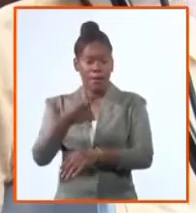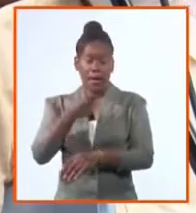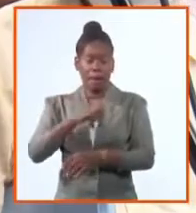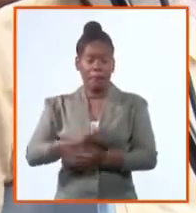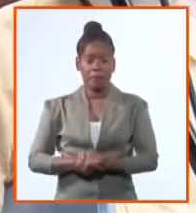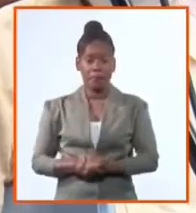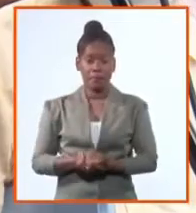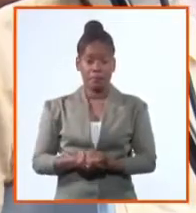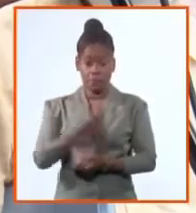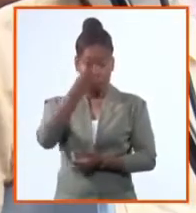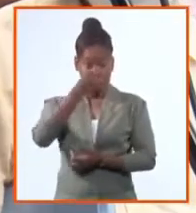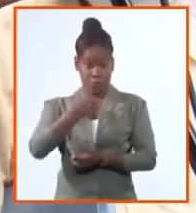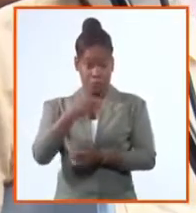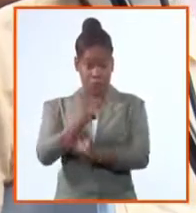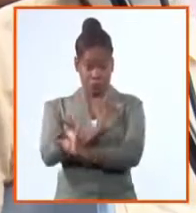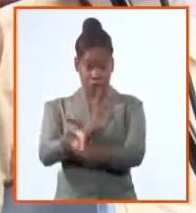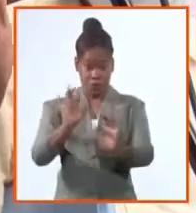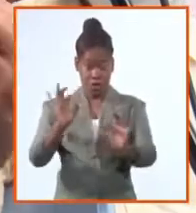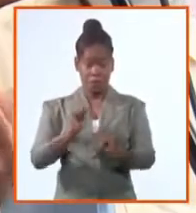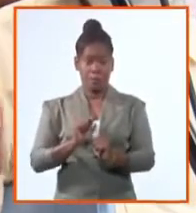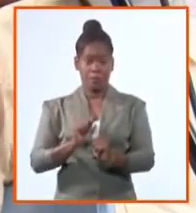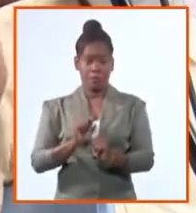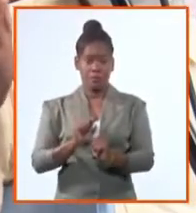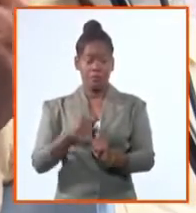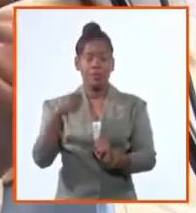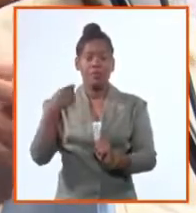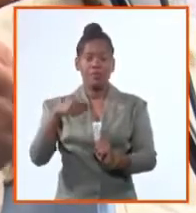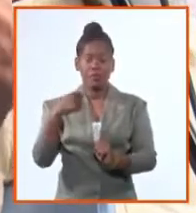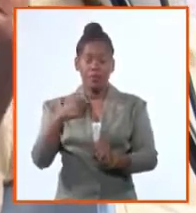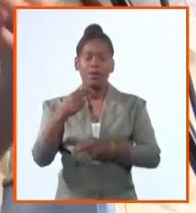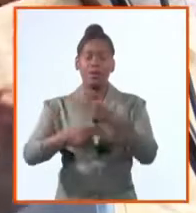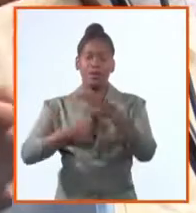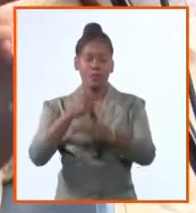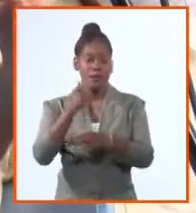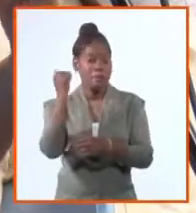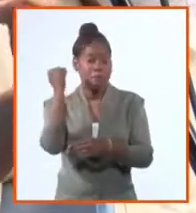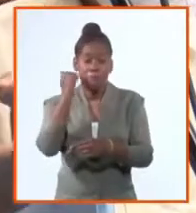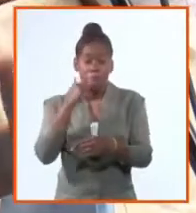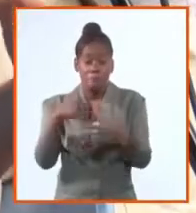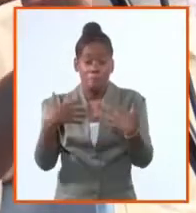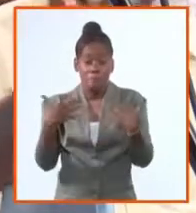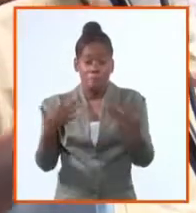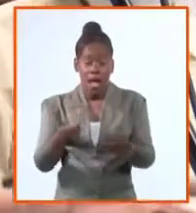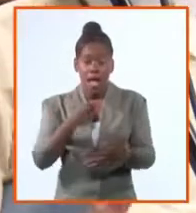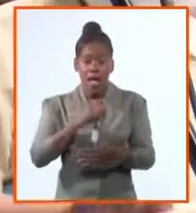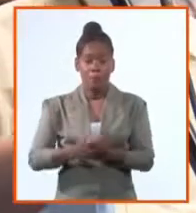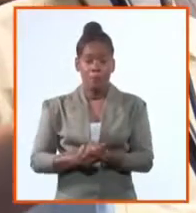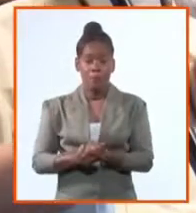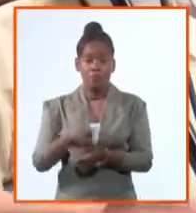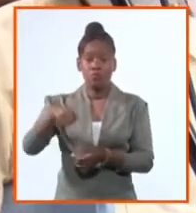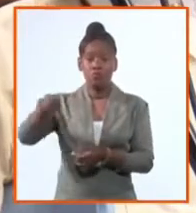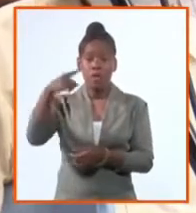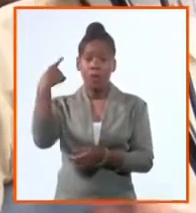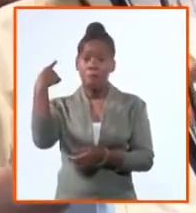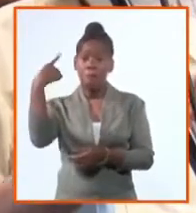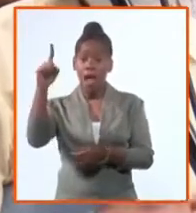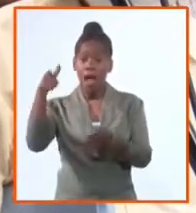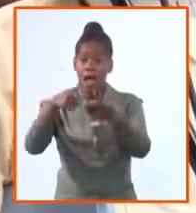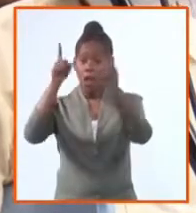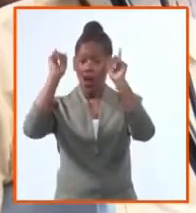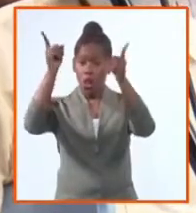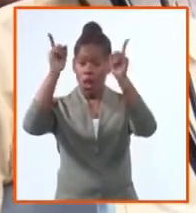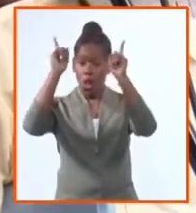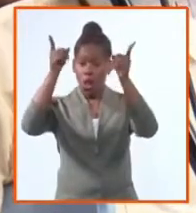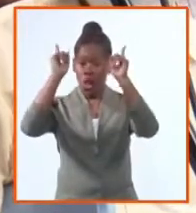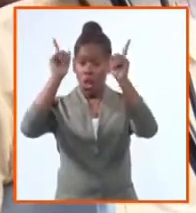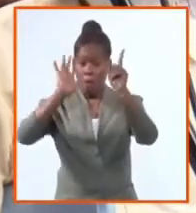nuestra especialidad tiene que ser más utilizada en el proceso de toma de decisiones políticas